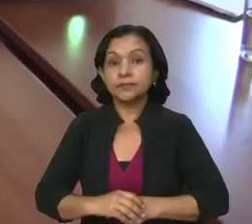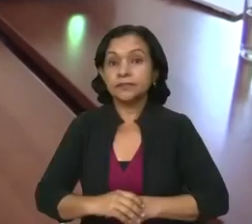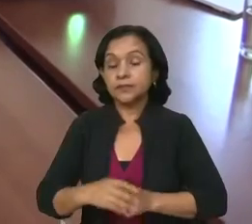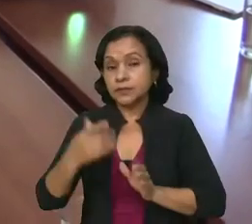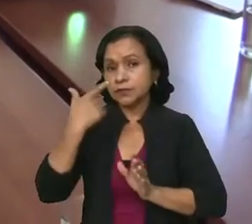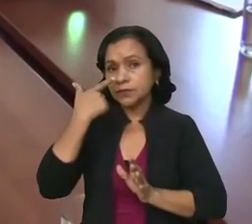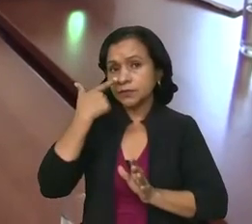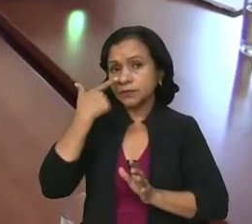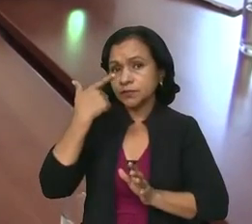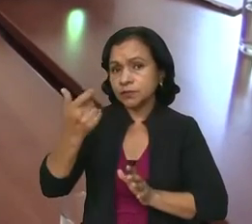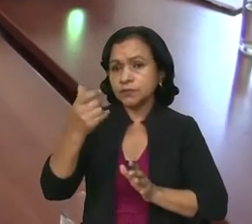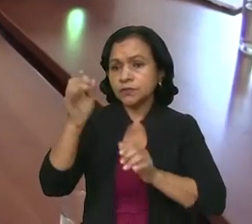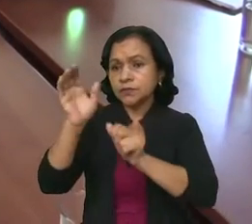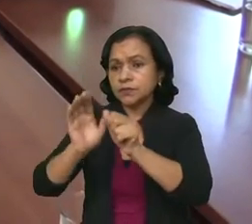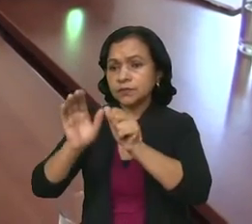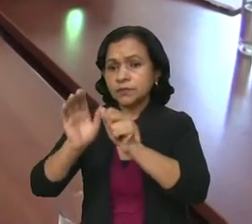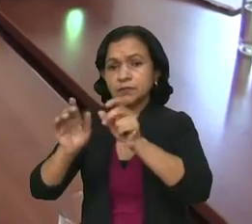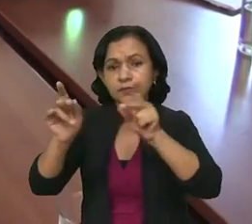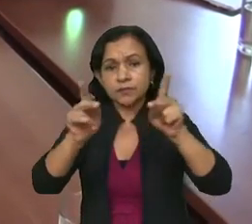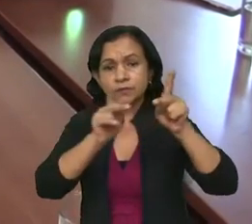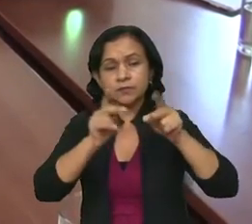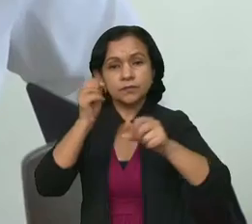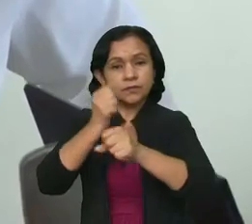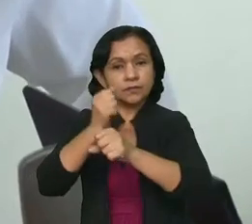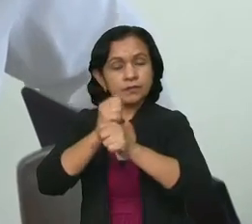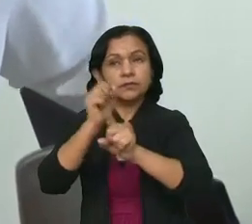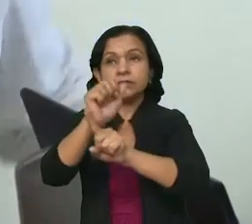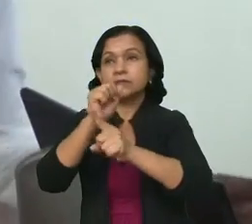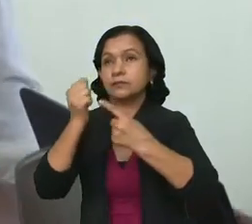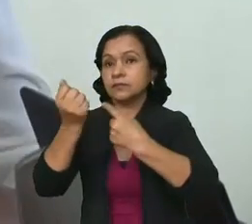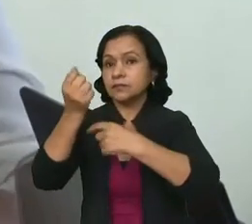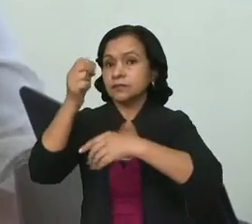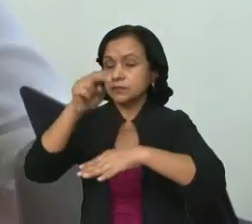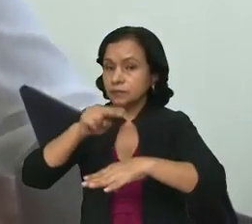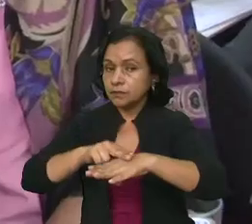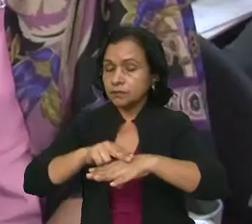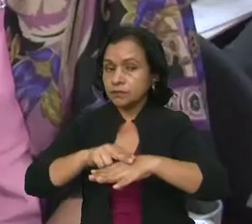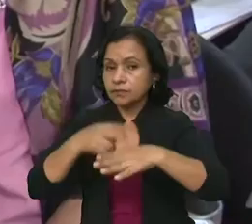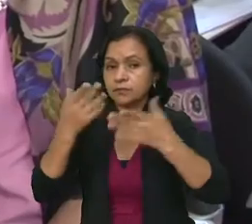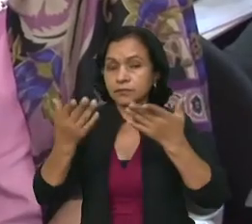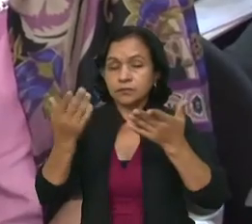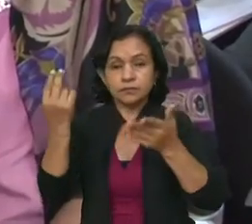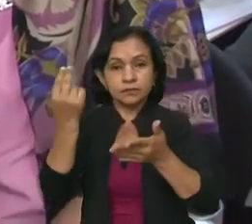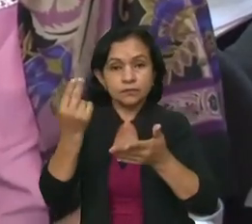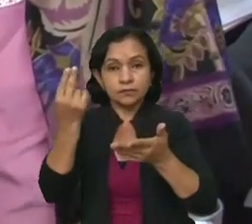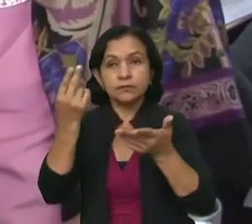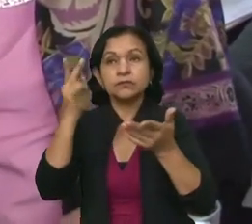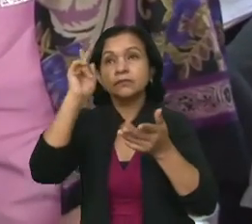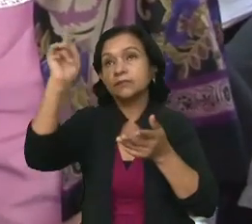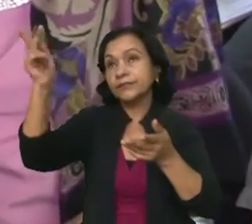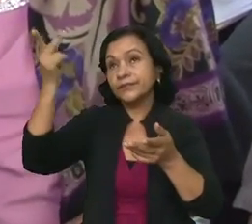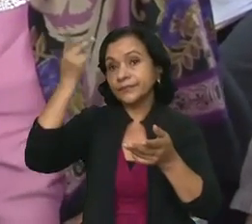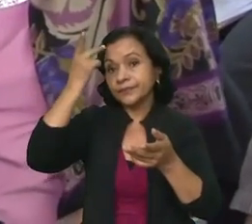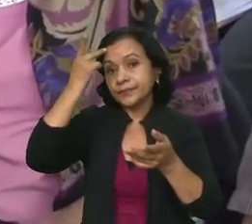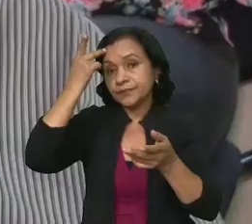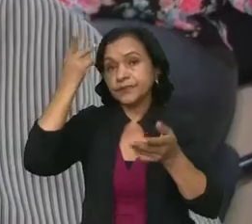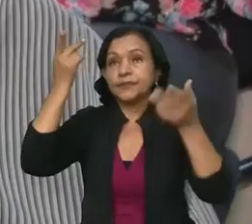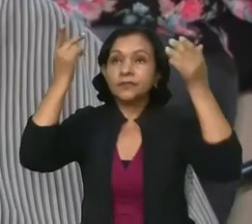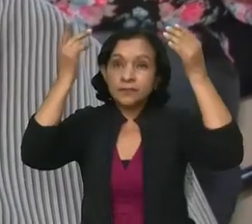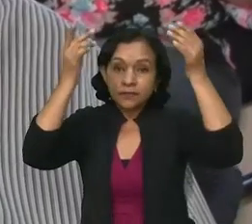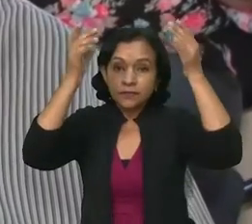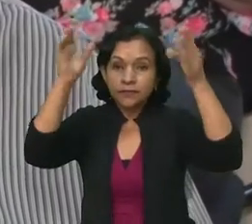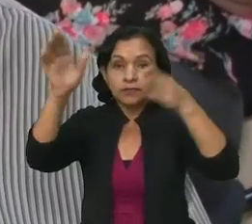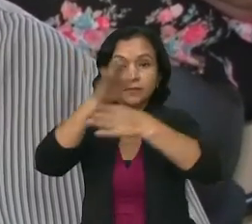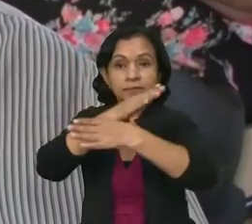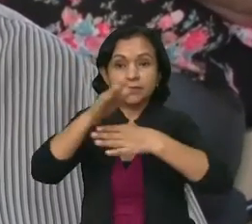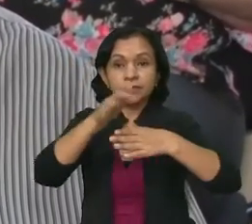Conocer la identidad de cada funcionario que labora en la Asamblea Nacional es parte de la implementación de la política de interculturalidad que